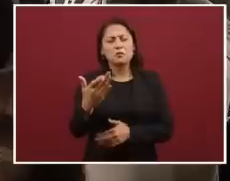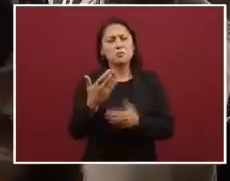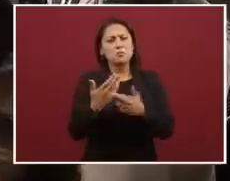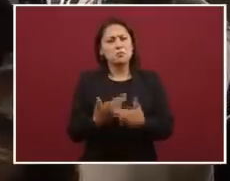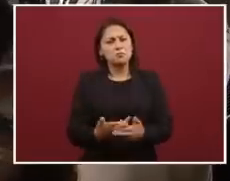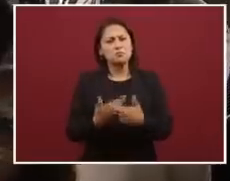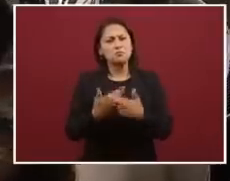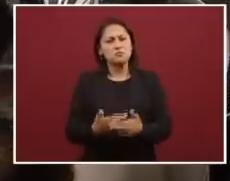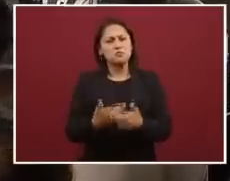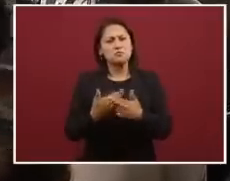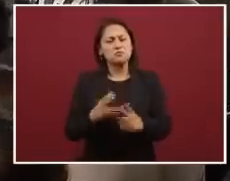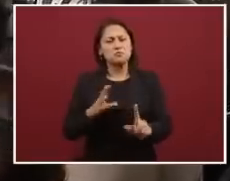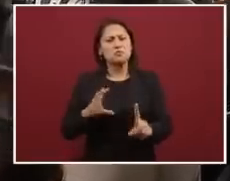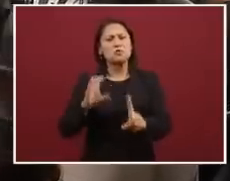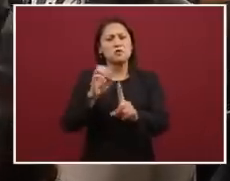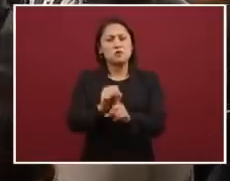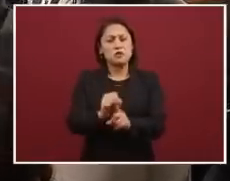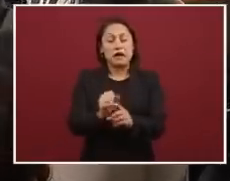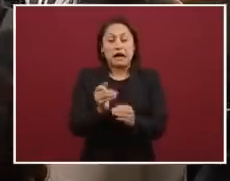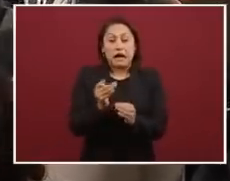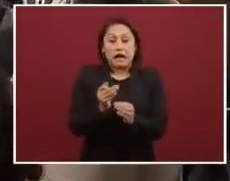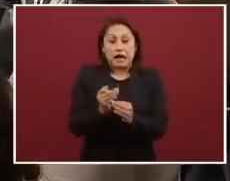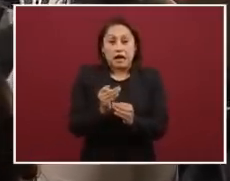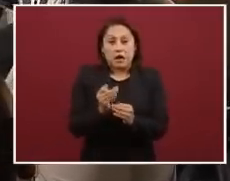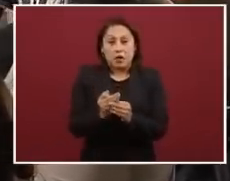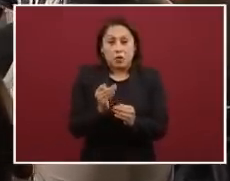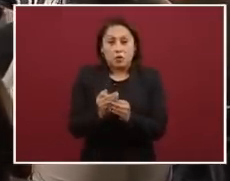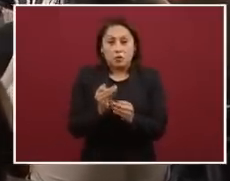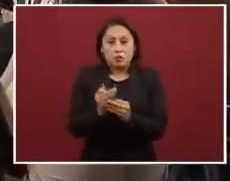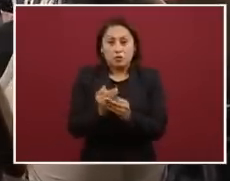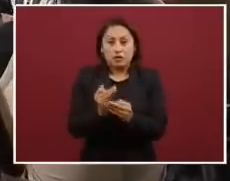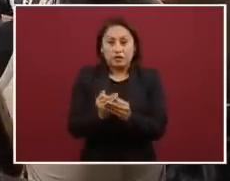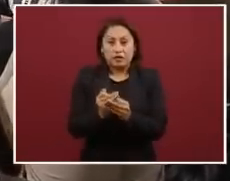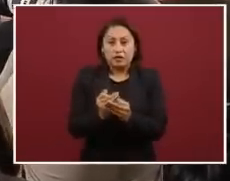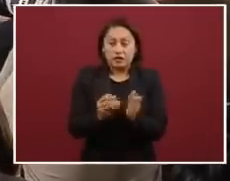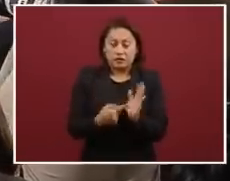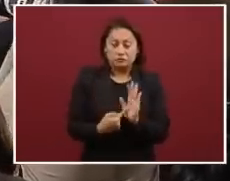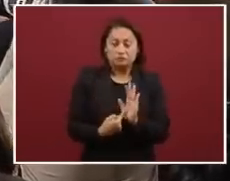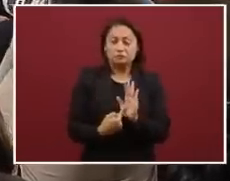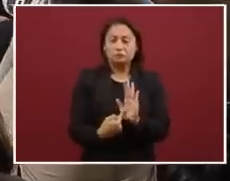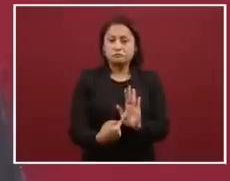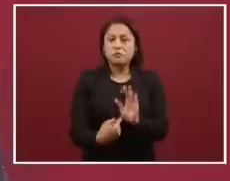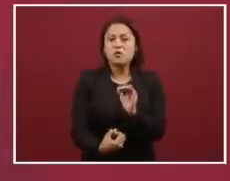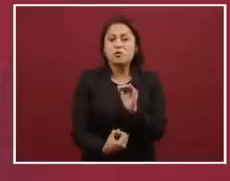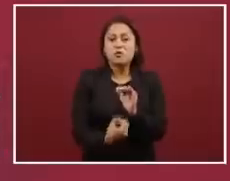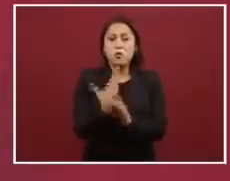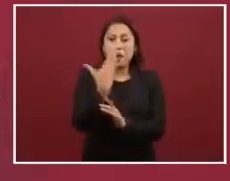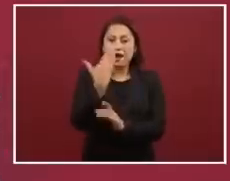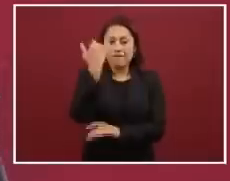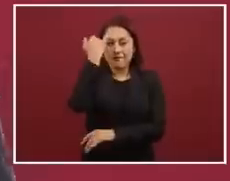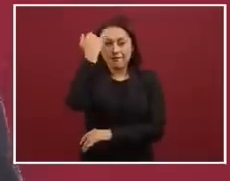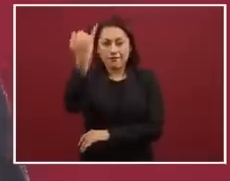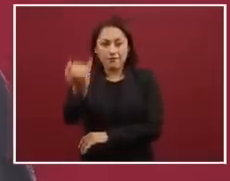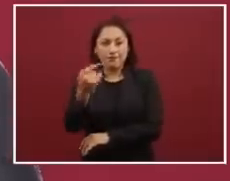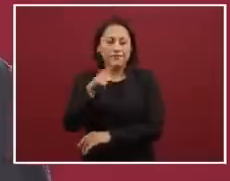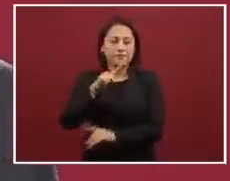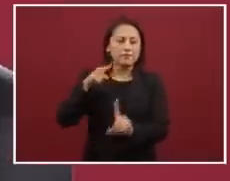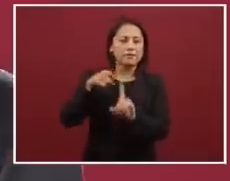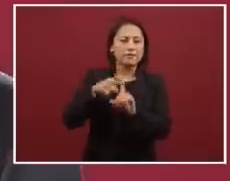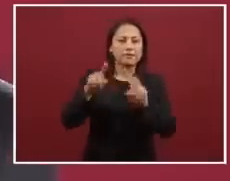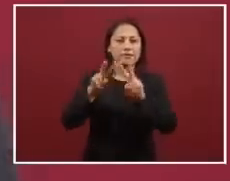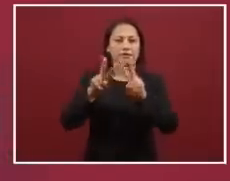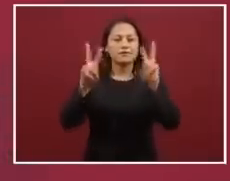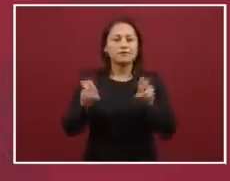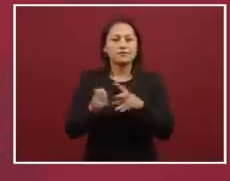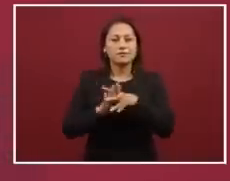estamos acreditando una vía nueva para enfrentar el fenómeno migratorio, no solo para que funcione